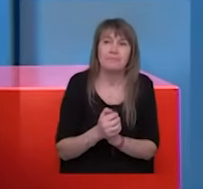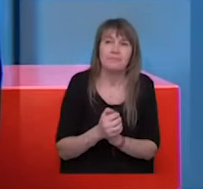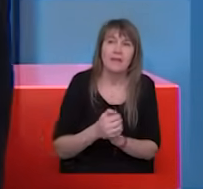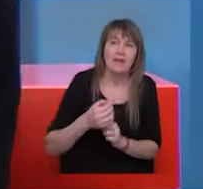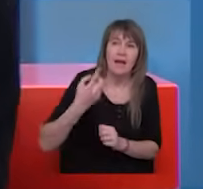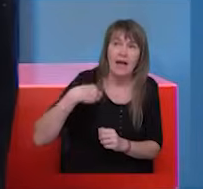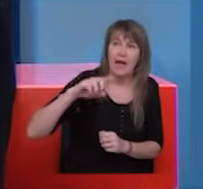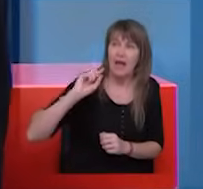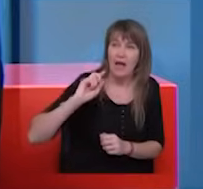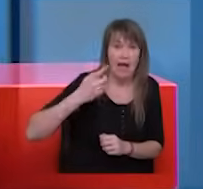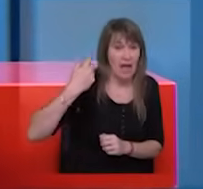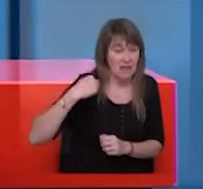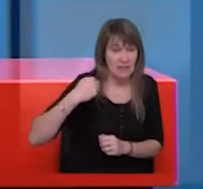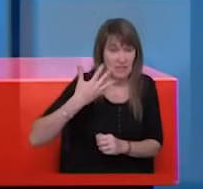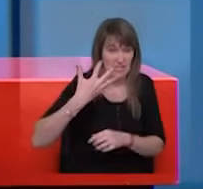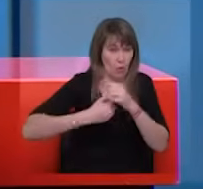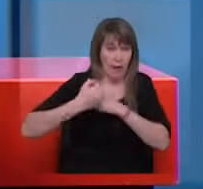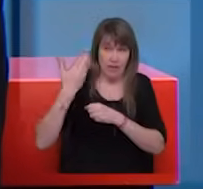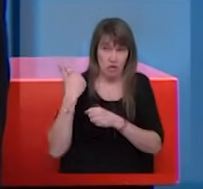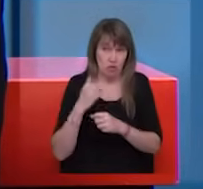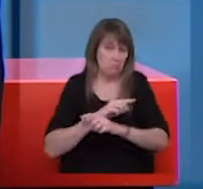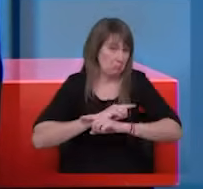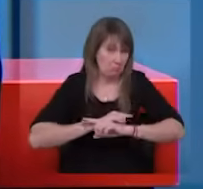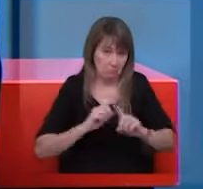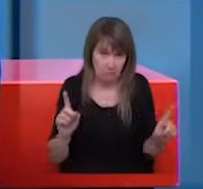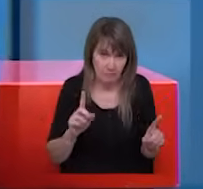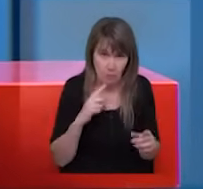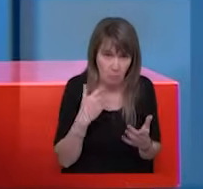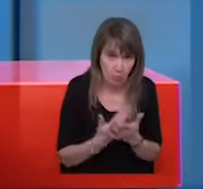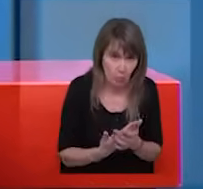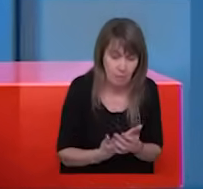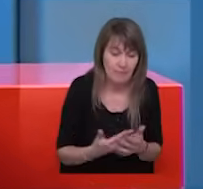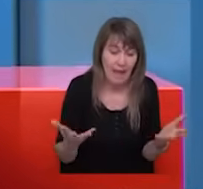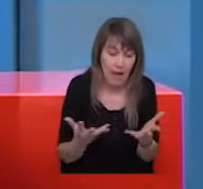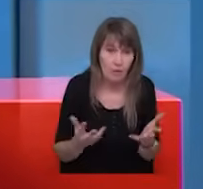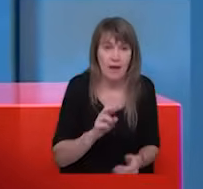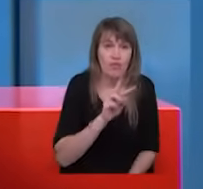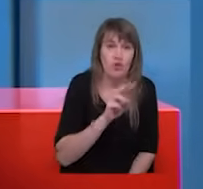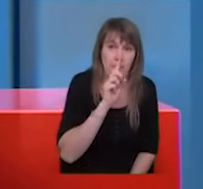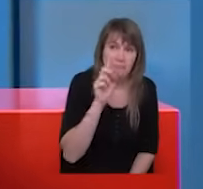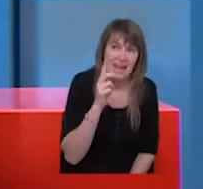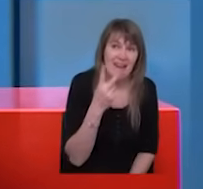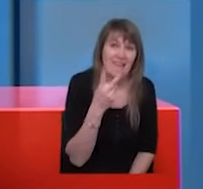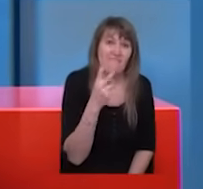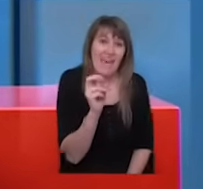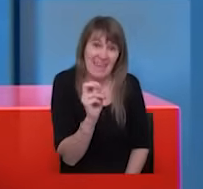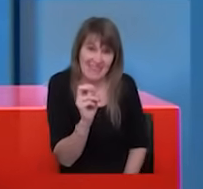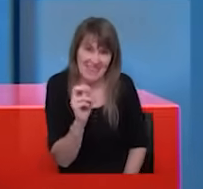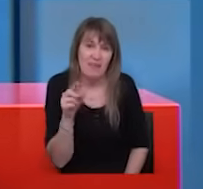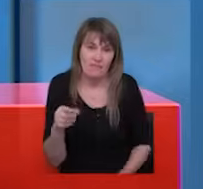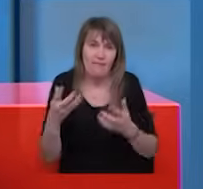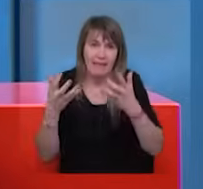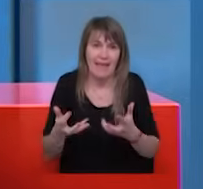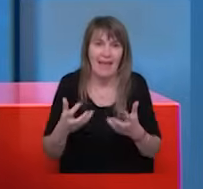pudo hacerlo y legislatura que empezó en el en el 2020 estaba encargada de bueno de